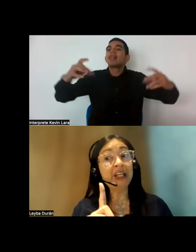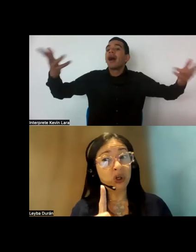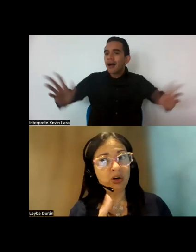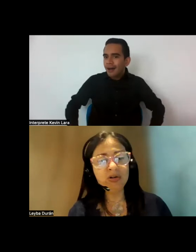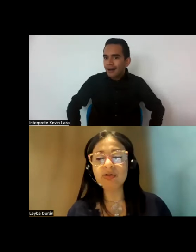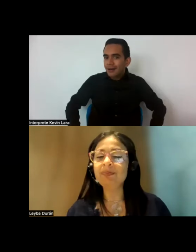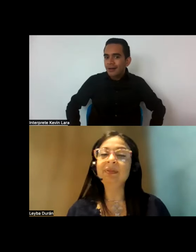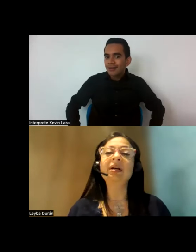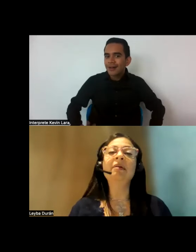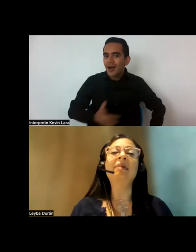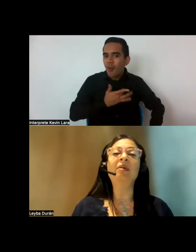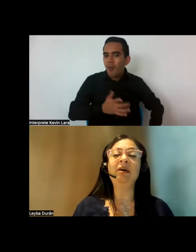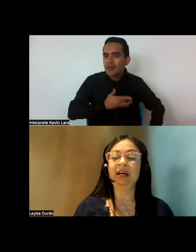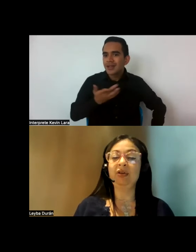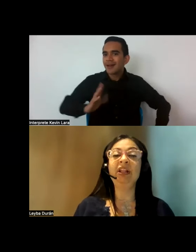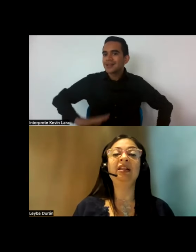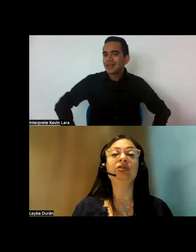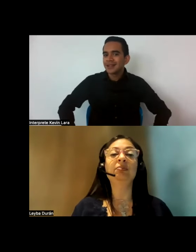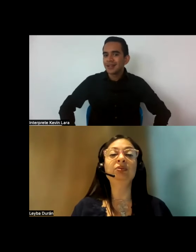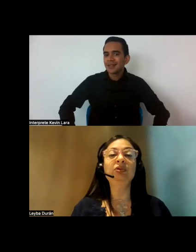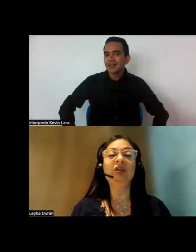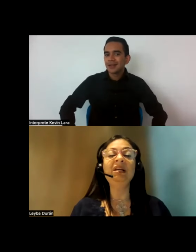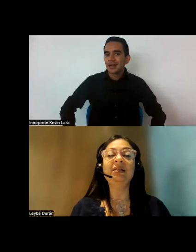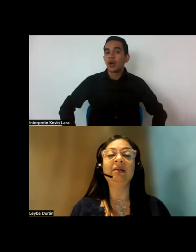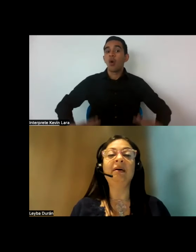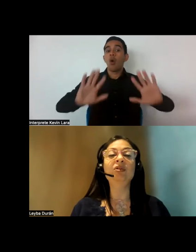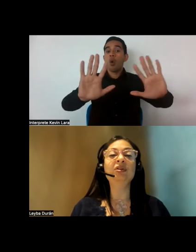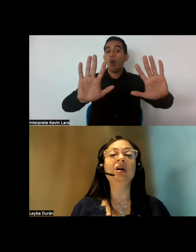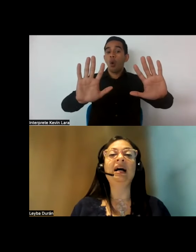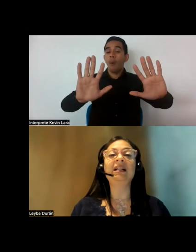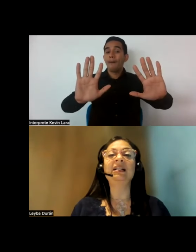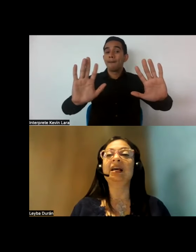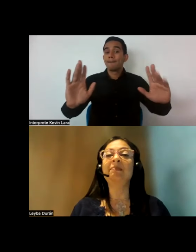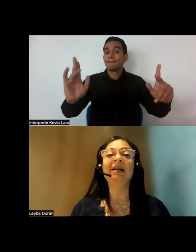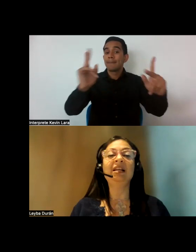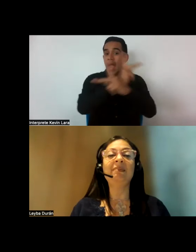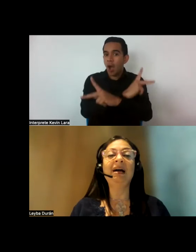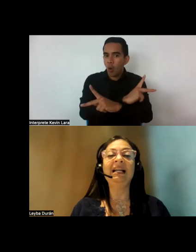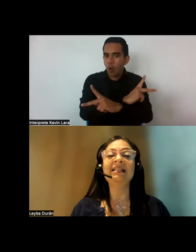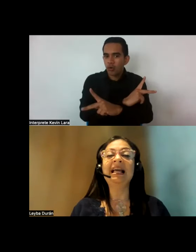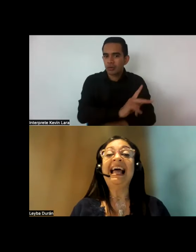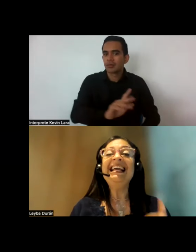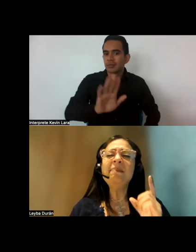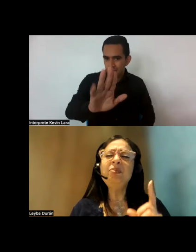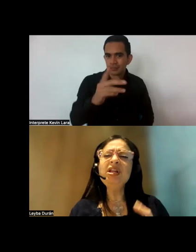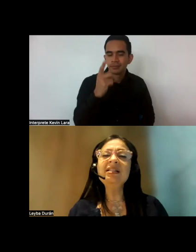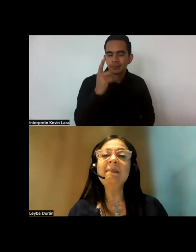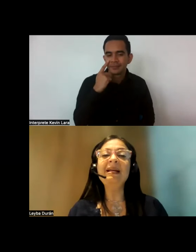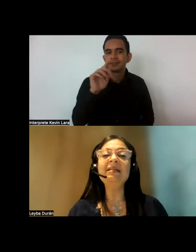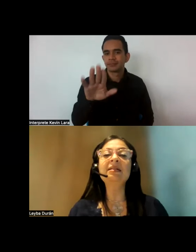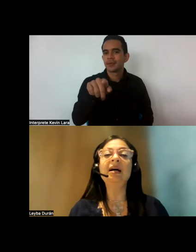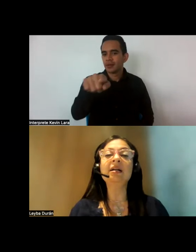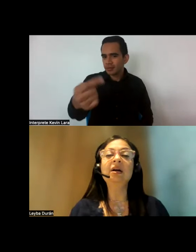O incluso, vamos a verlo desde otro punto de vista y vamos a regresar un par de imágenes. ¿Qué